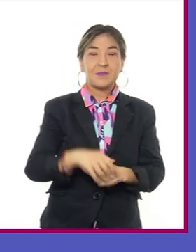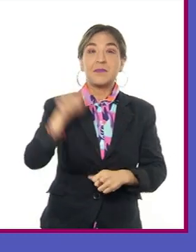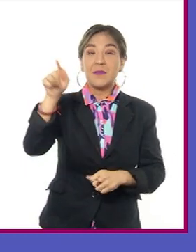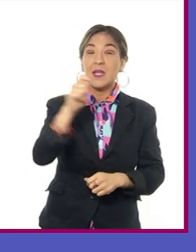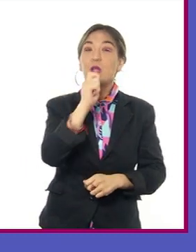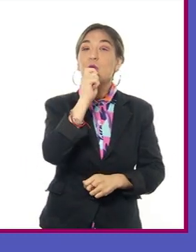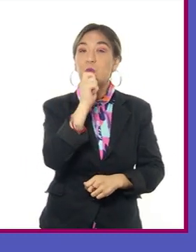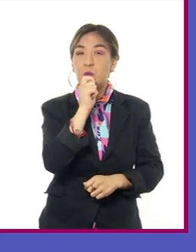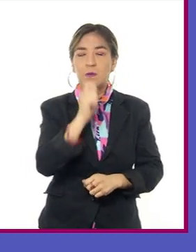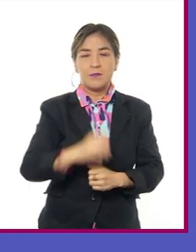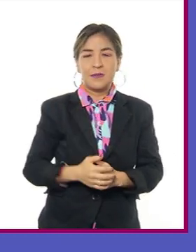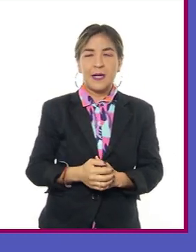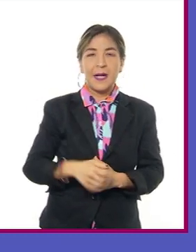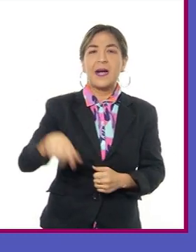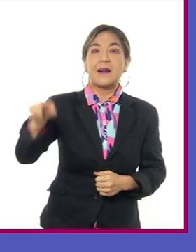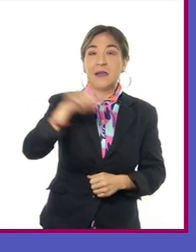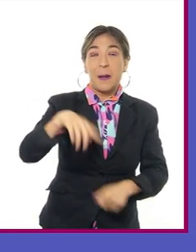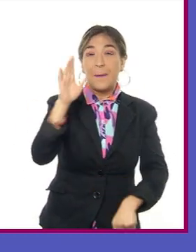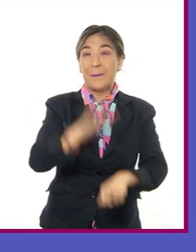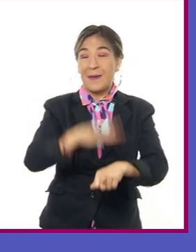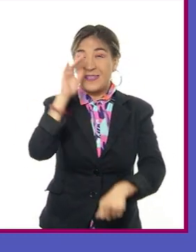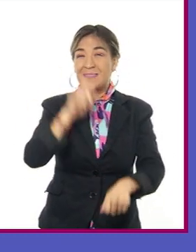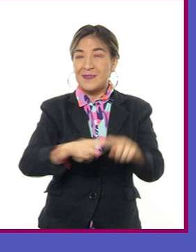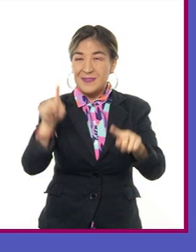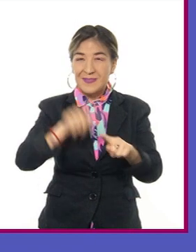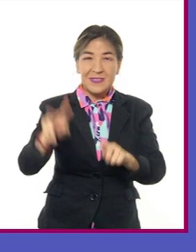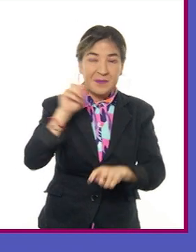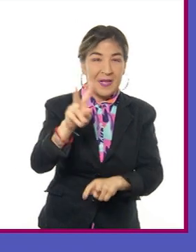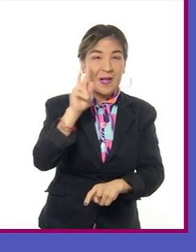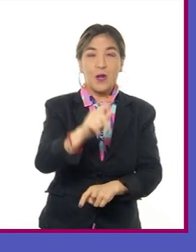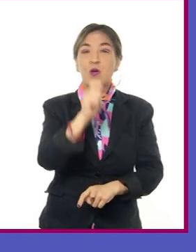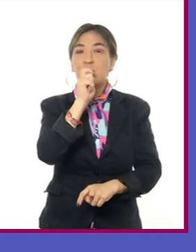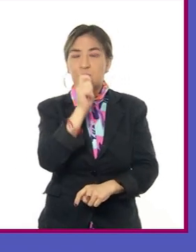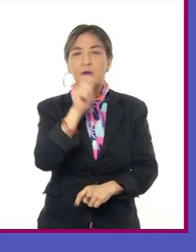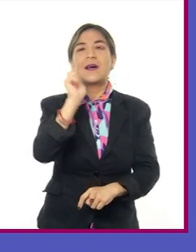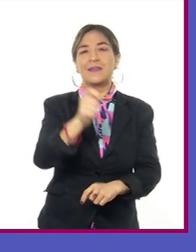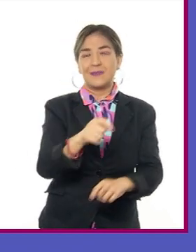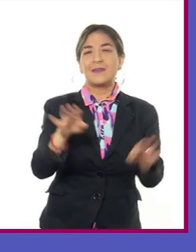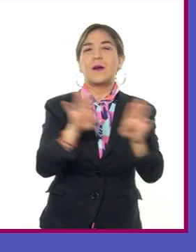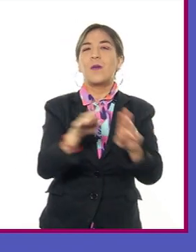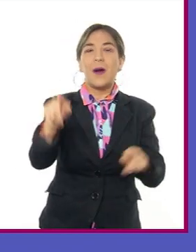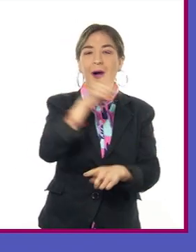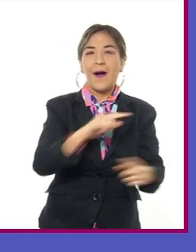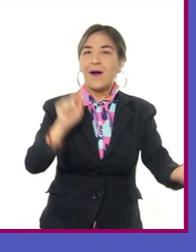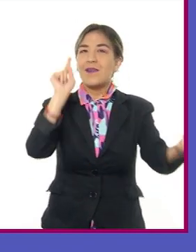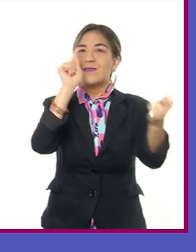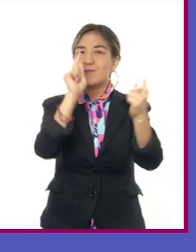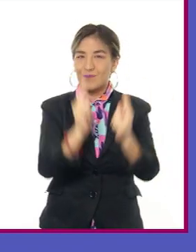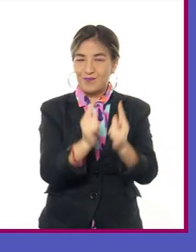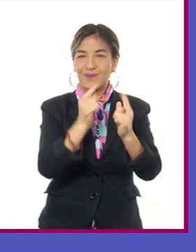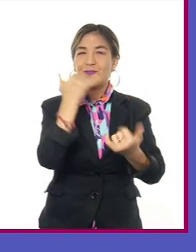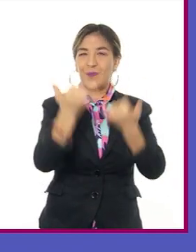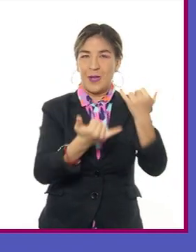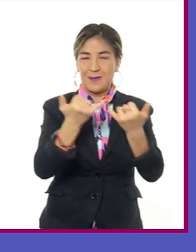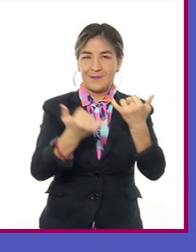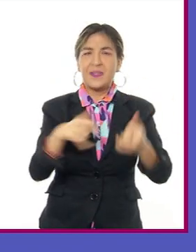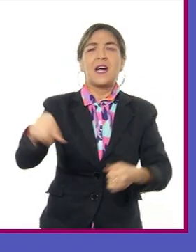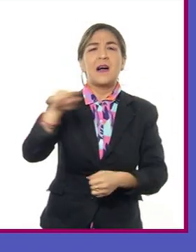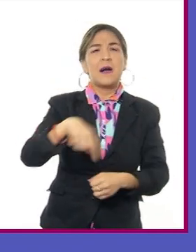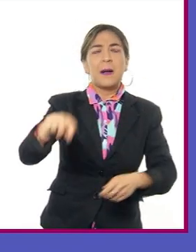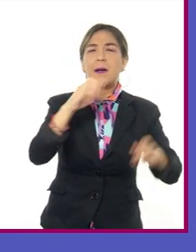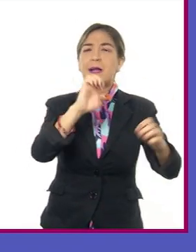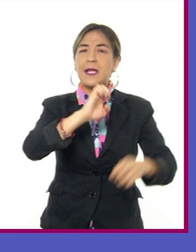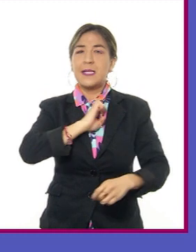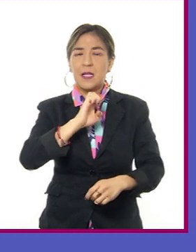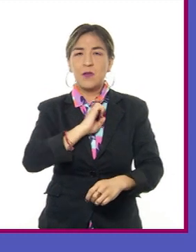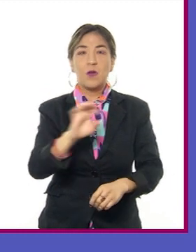Árbitros. En la mayoría de los partidos suelen ser 2 los árbitros que dirigen el encuentro. Jugadores. El